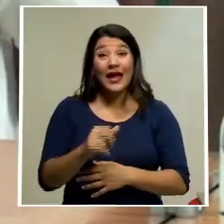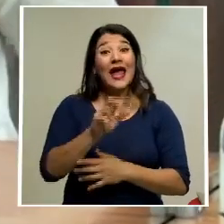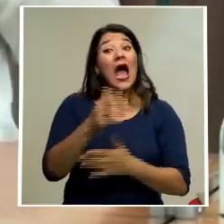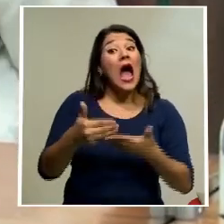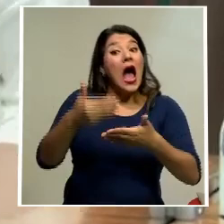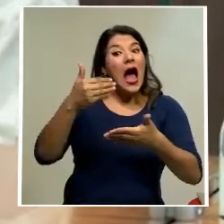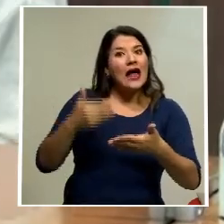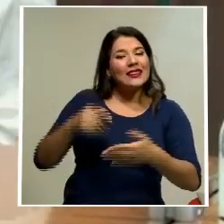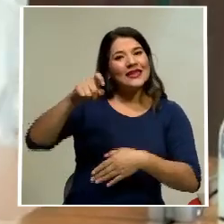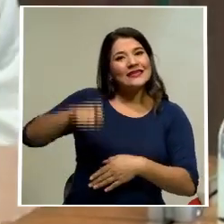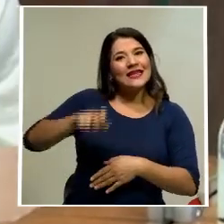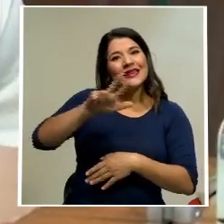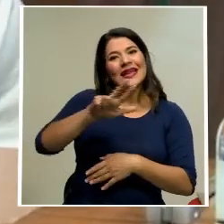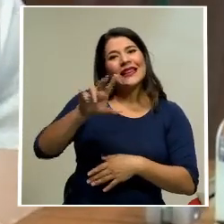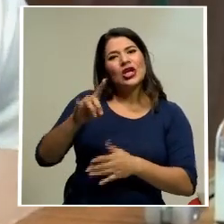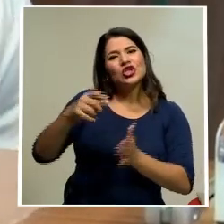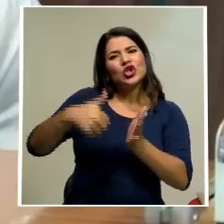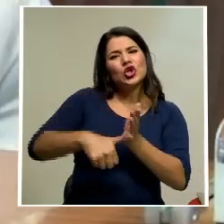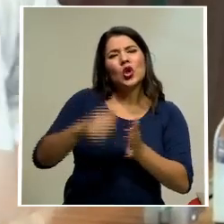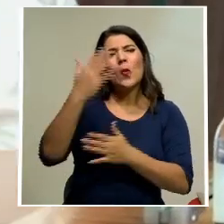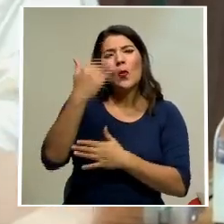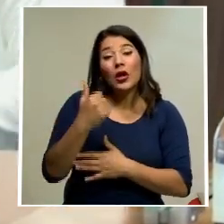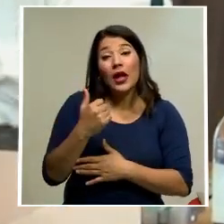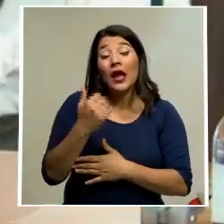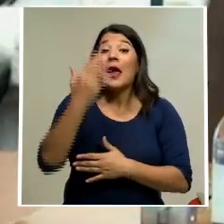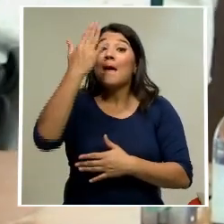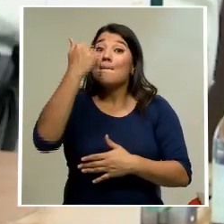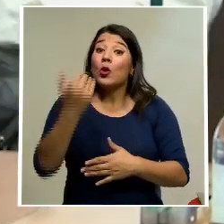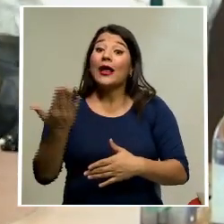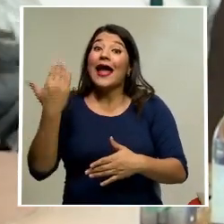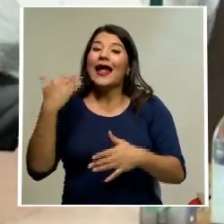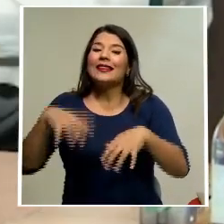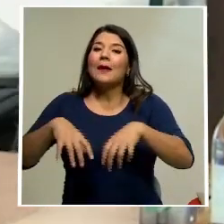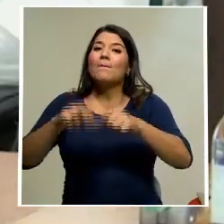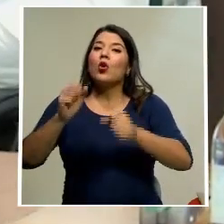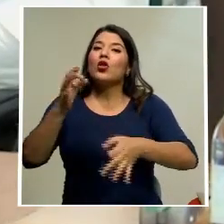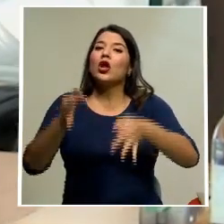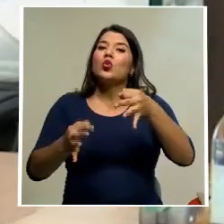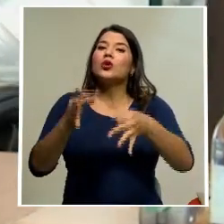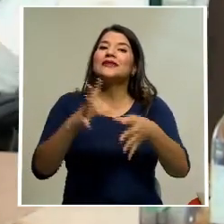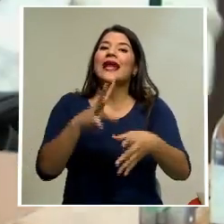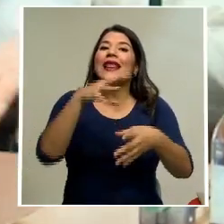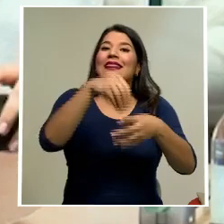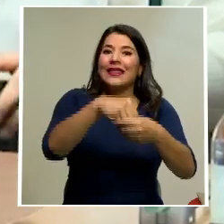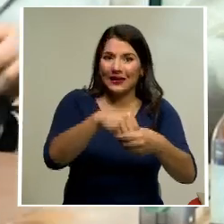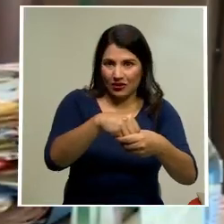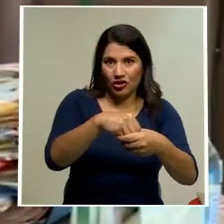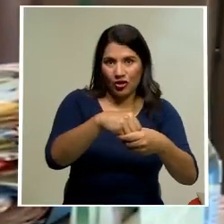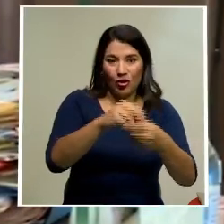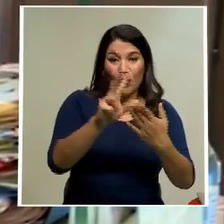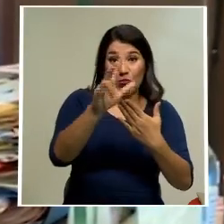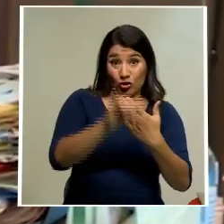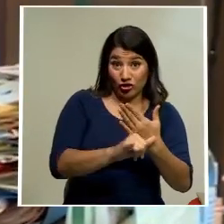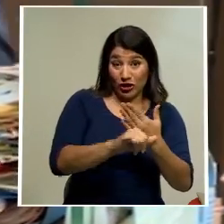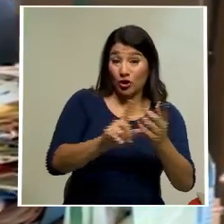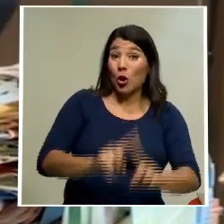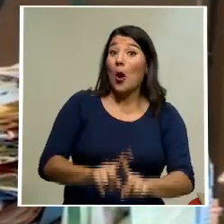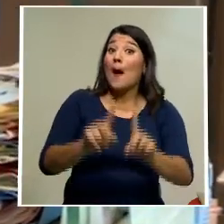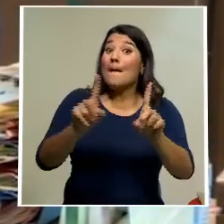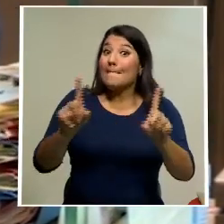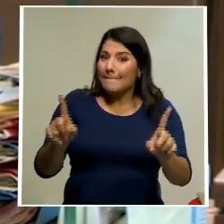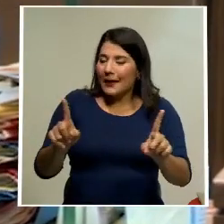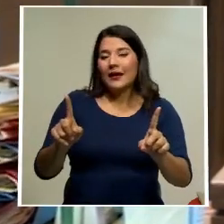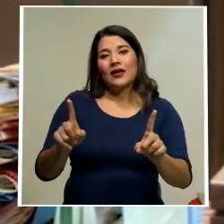votos requeridos era porque existía una afectación en el funcionamiento interno del Poder Judicial. Sin embargo, la